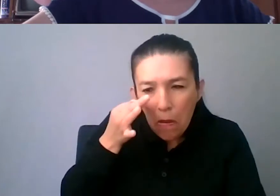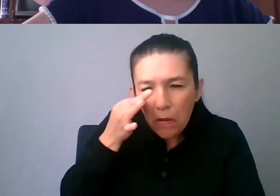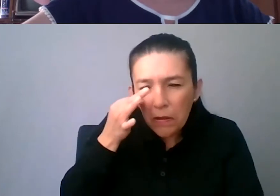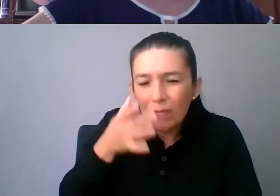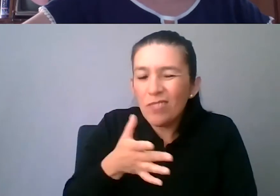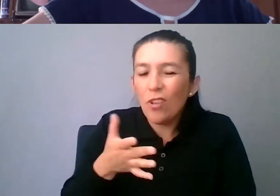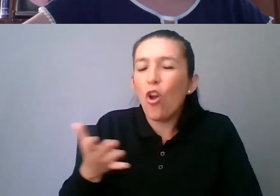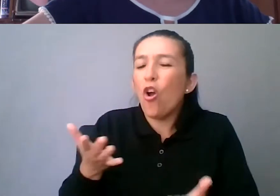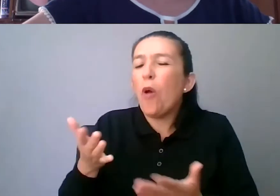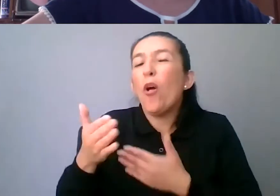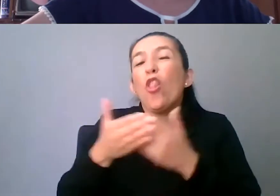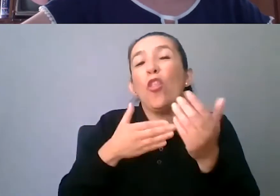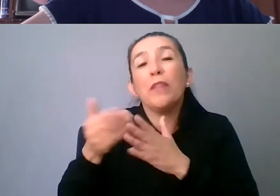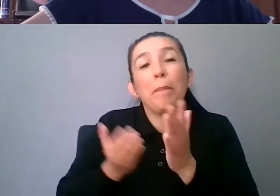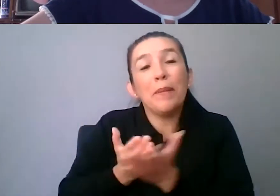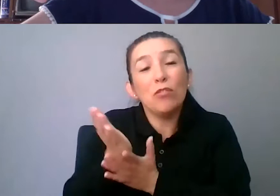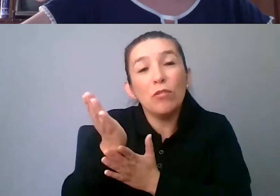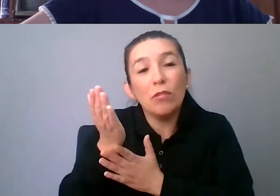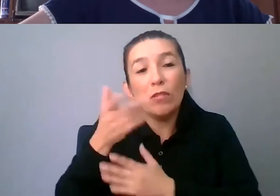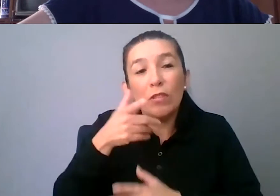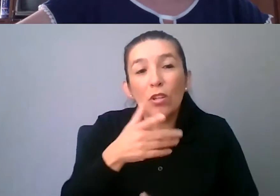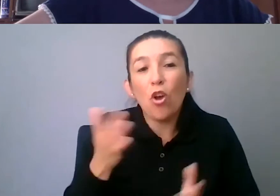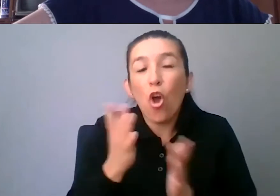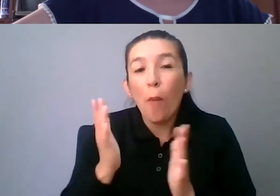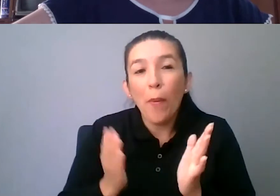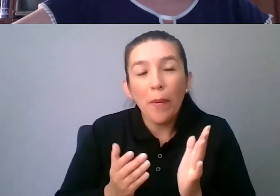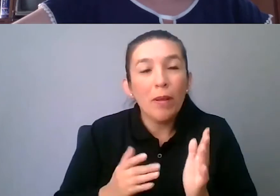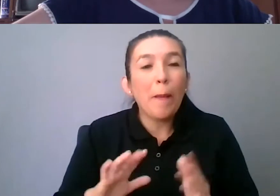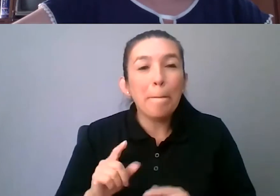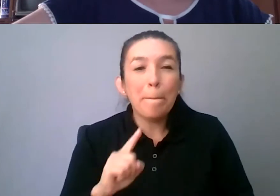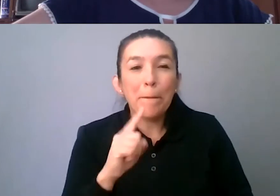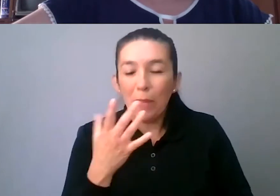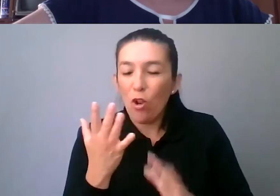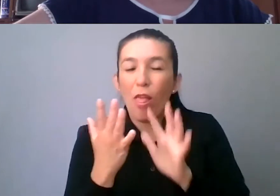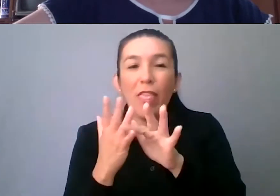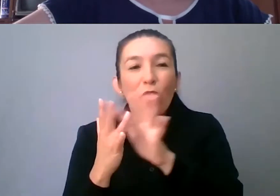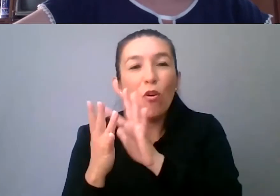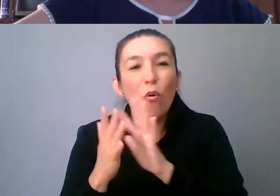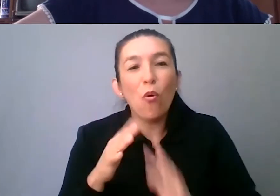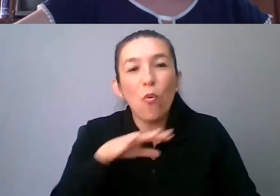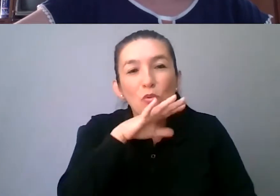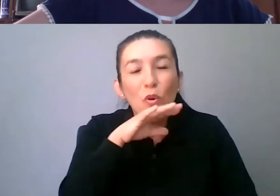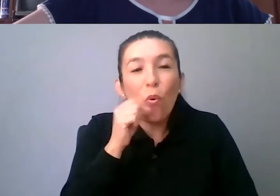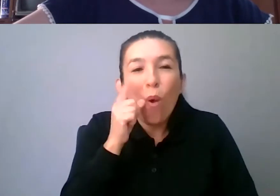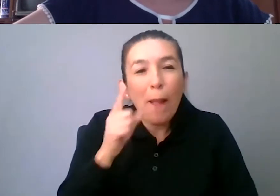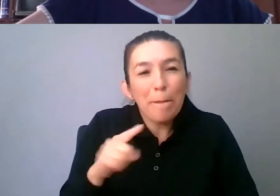podría provenir esa figura, cómo la hizo, qué tipo de tomada inicial tenía, qué pases hizo para llegar a